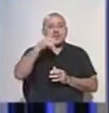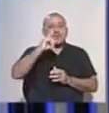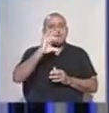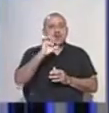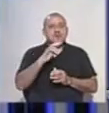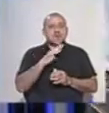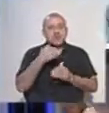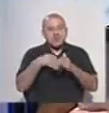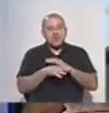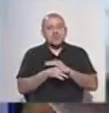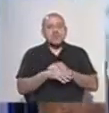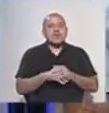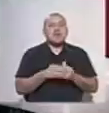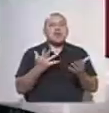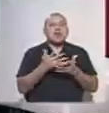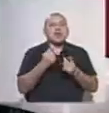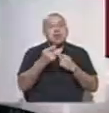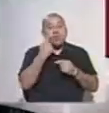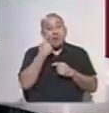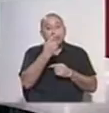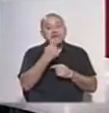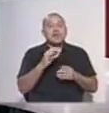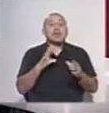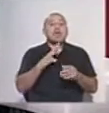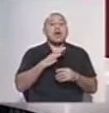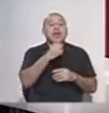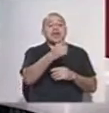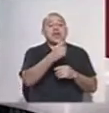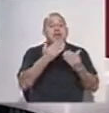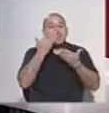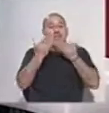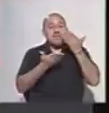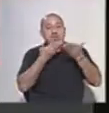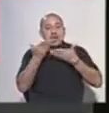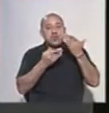chiquitos. Bueno, vamos a pispear lo que está pasando en el tableado del Xi'an.